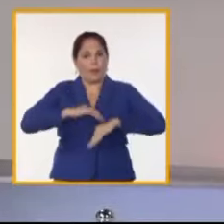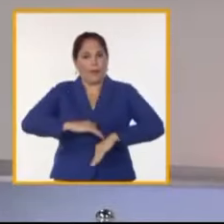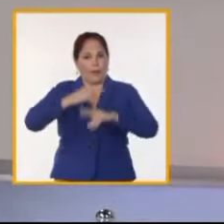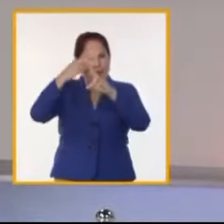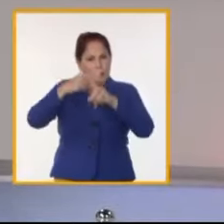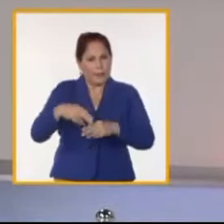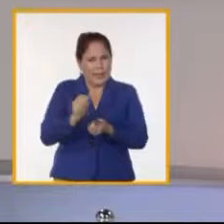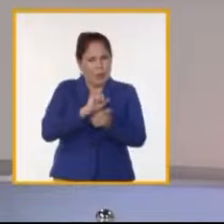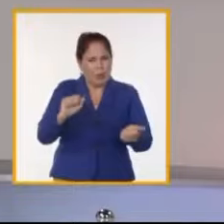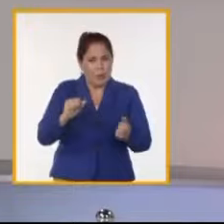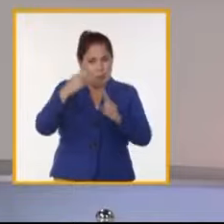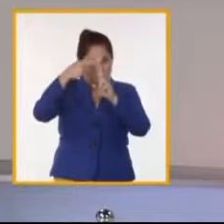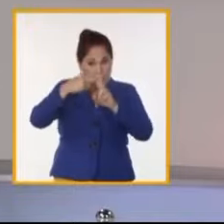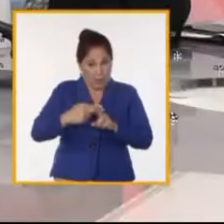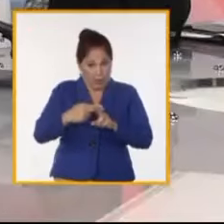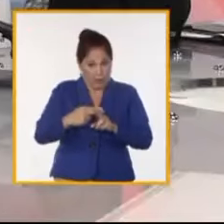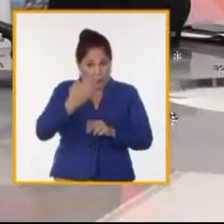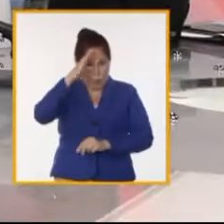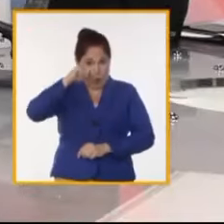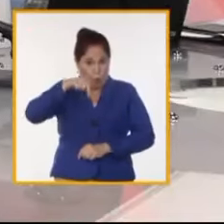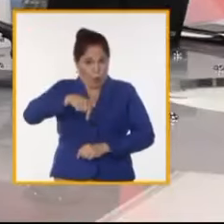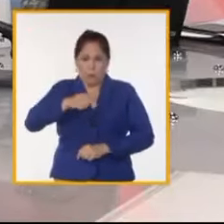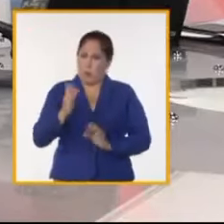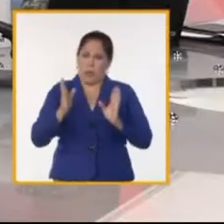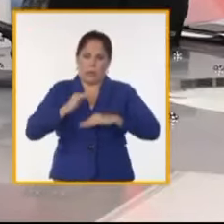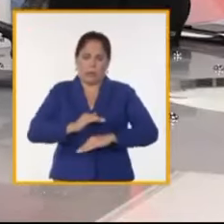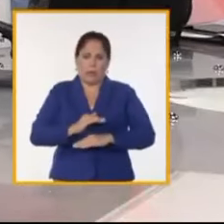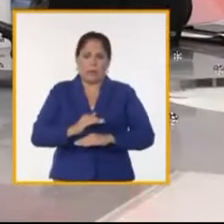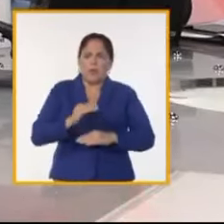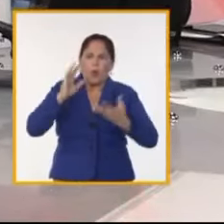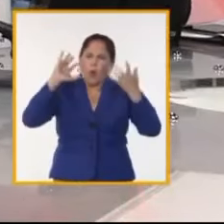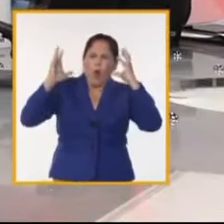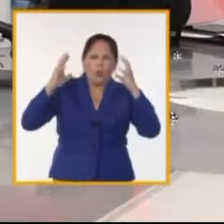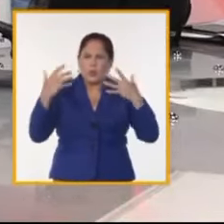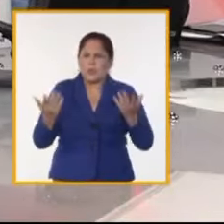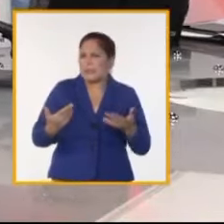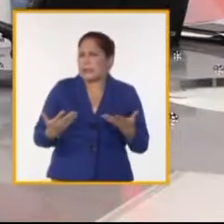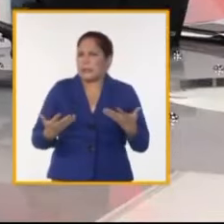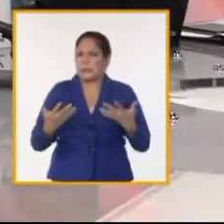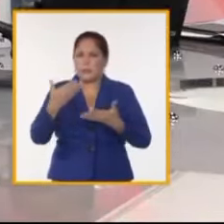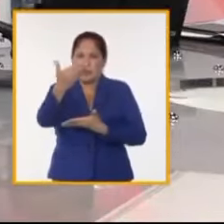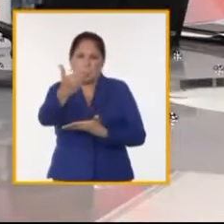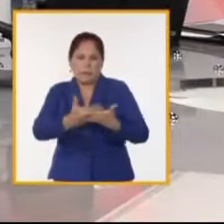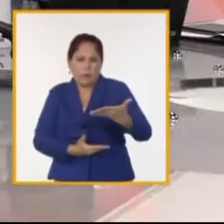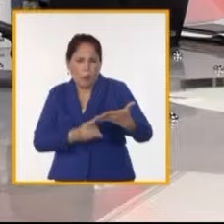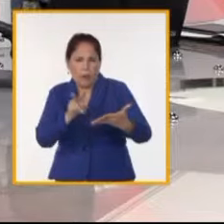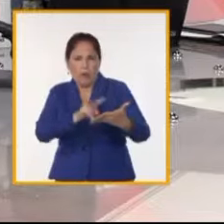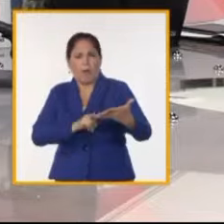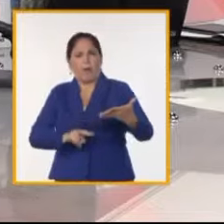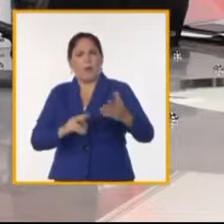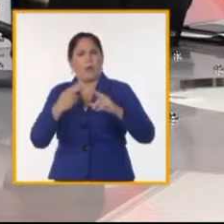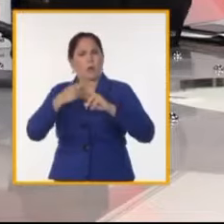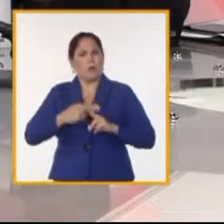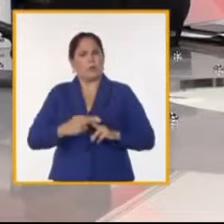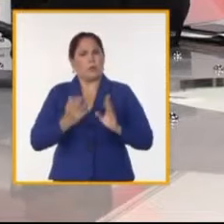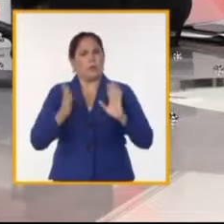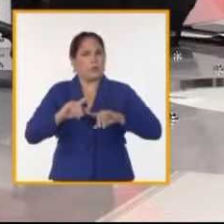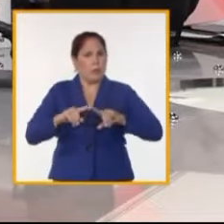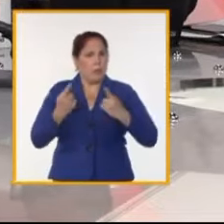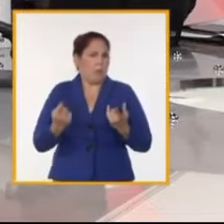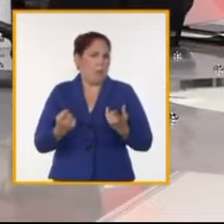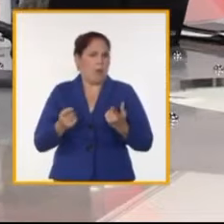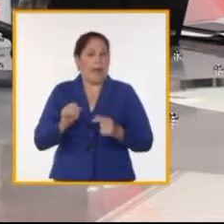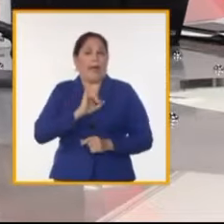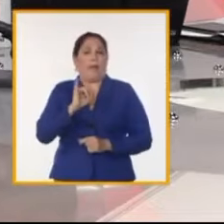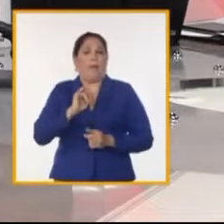patrocinadores del terrorismo lo cual no es cierto Por qué la confusión Qué cosa ese informe y qué cosa es la lista por qué Si